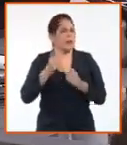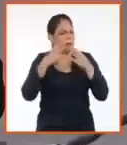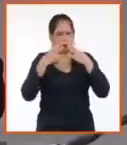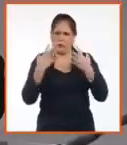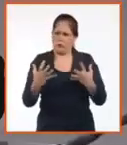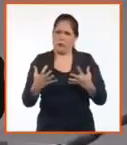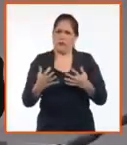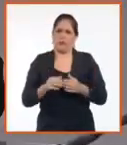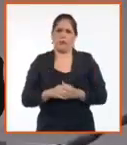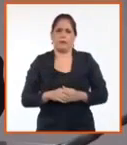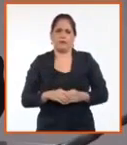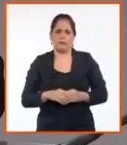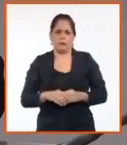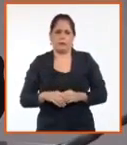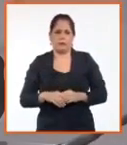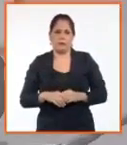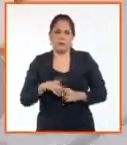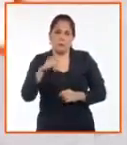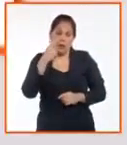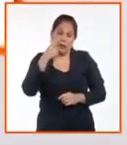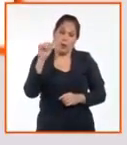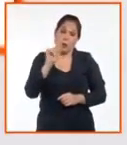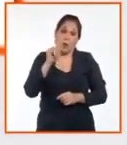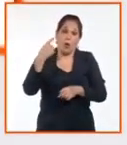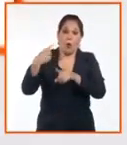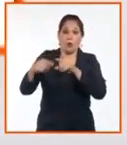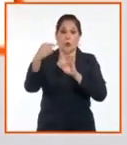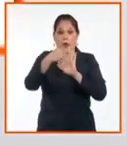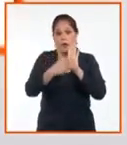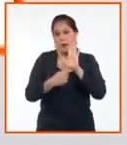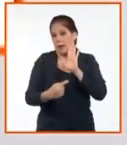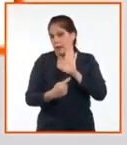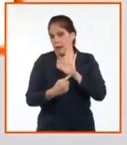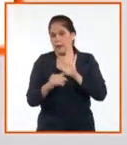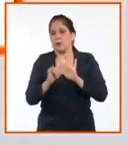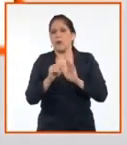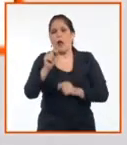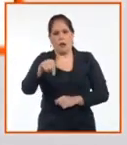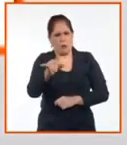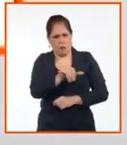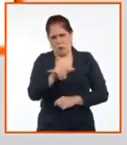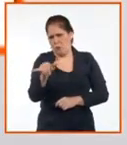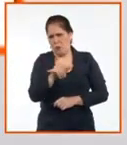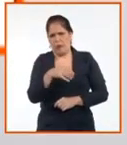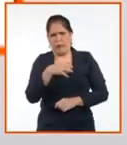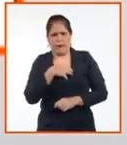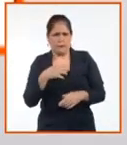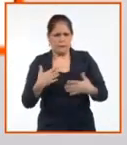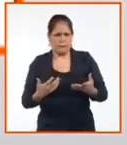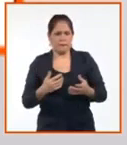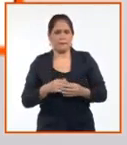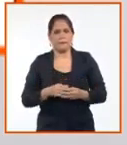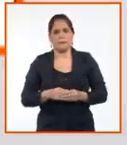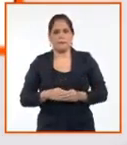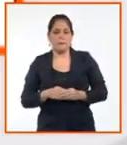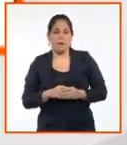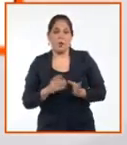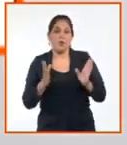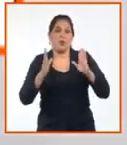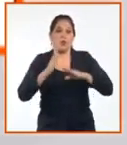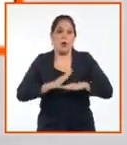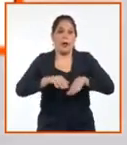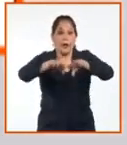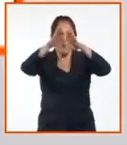ahí se ven también otro de los elementos existe también una es un déficit mundial de